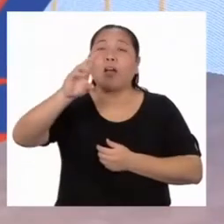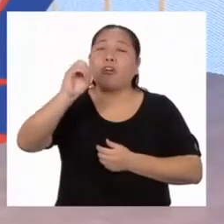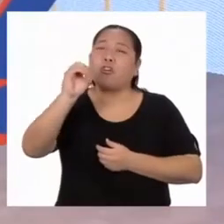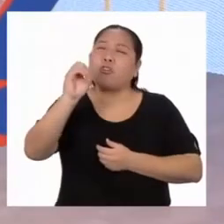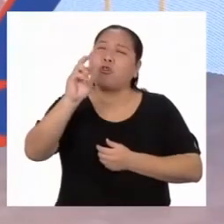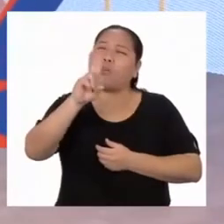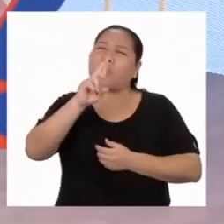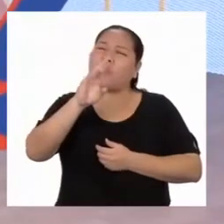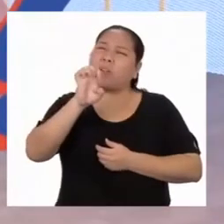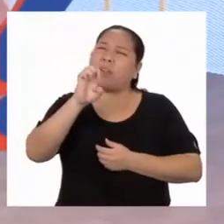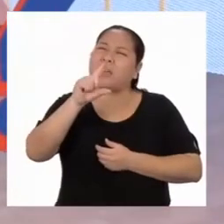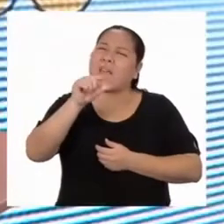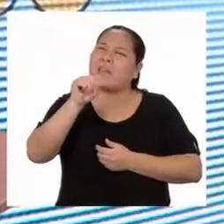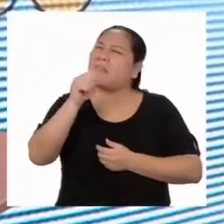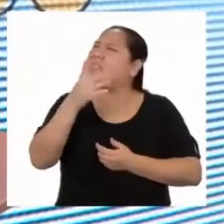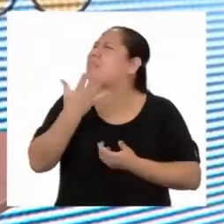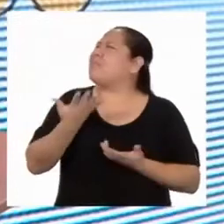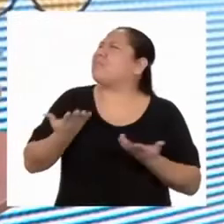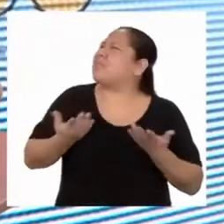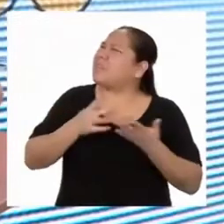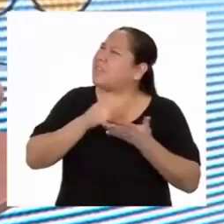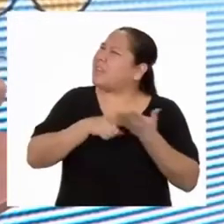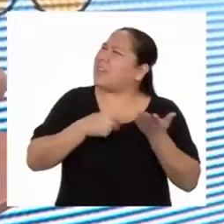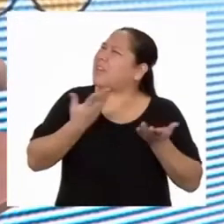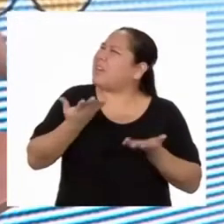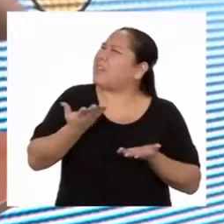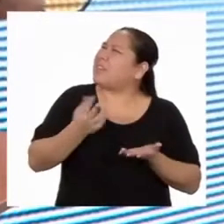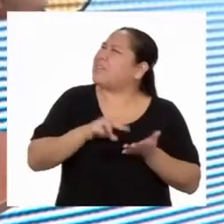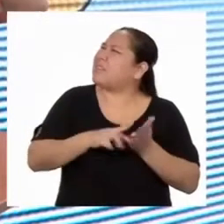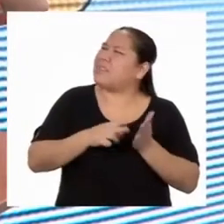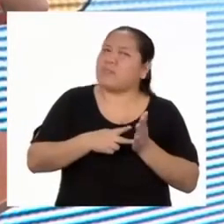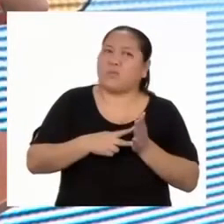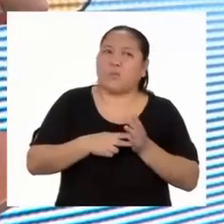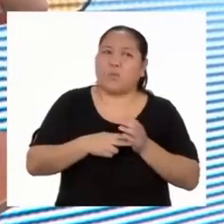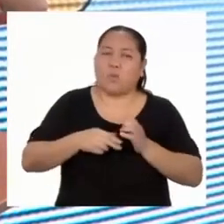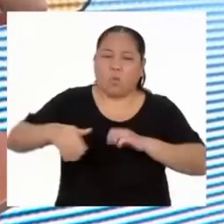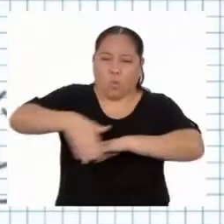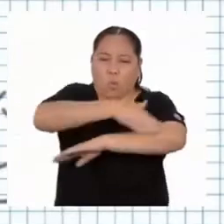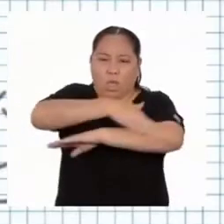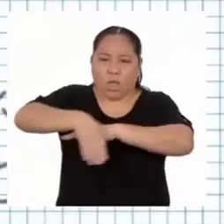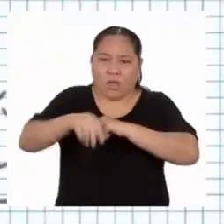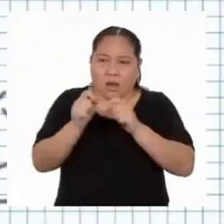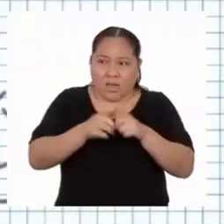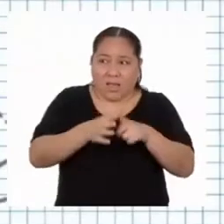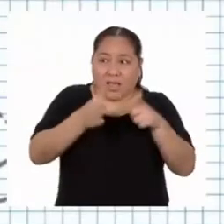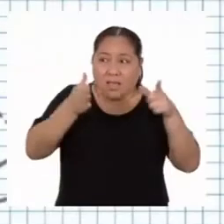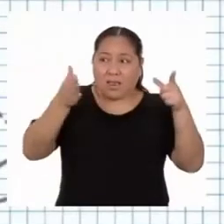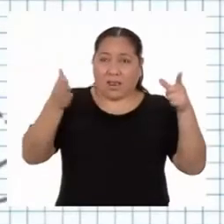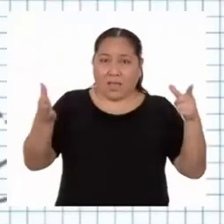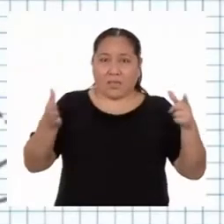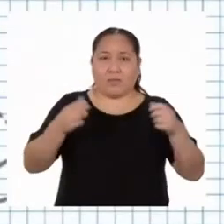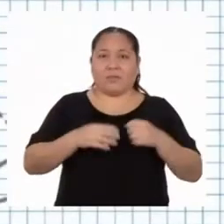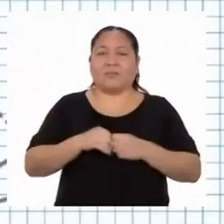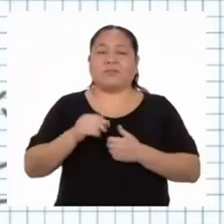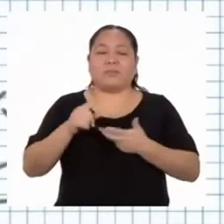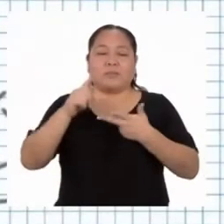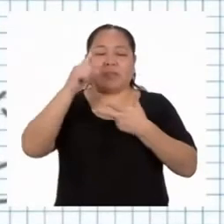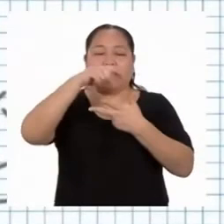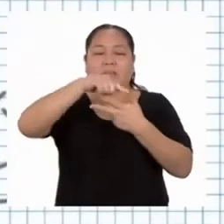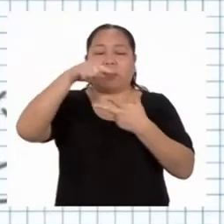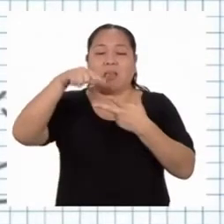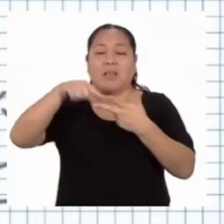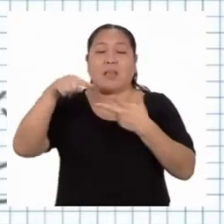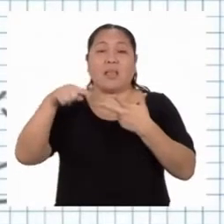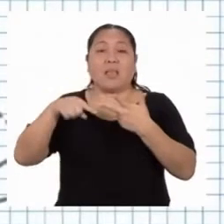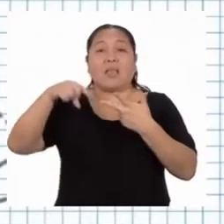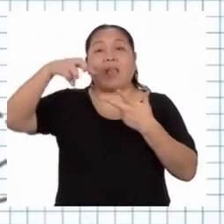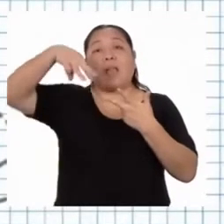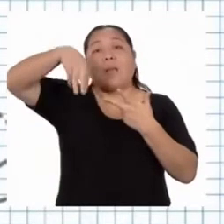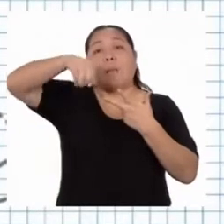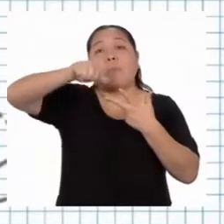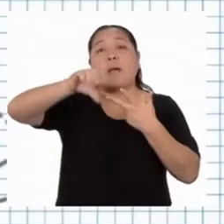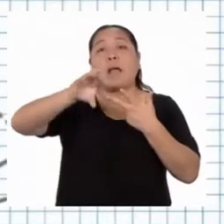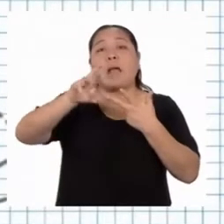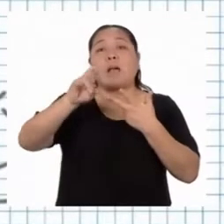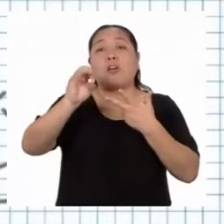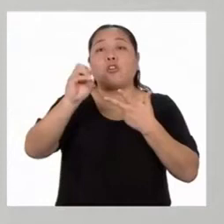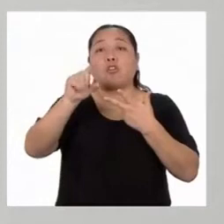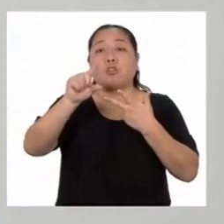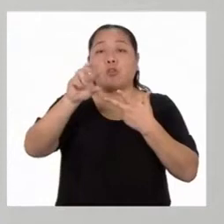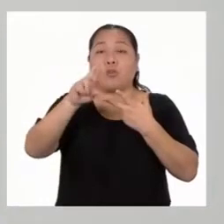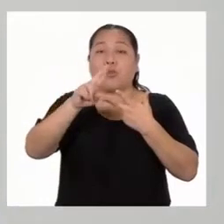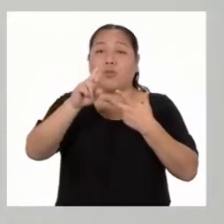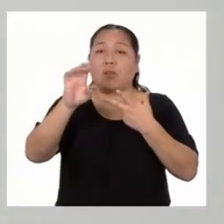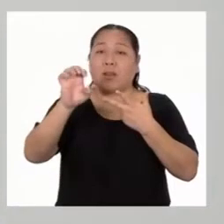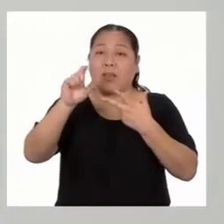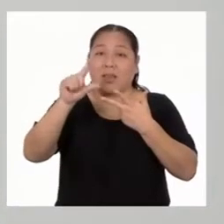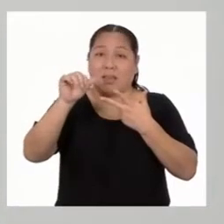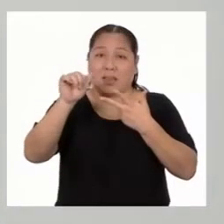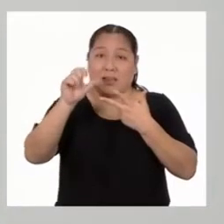¿Macroreglas? ¿Qué son esas? ¿Unas reglas grandotas? Hay 3 macroreglas que nos sirven como